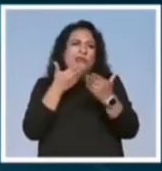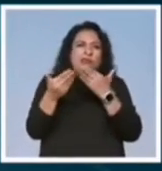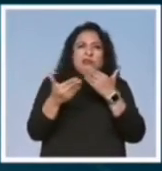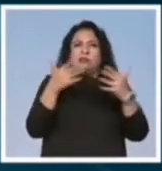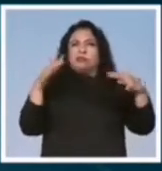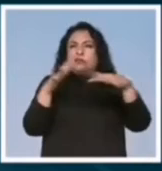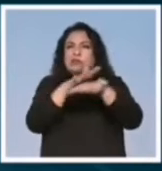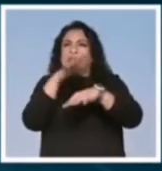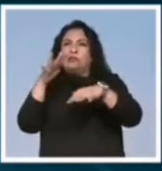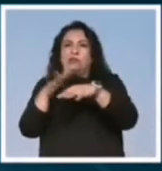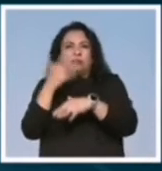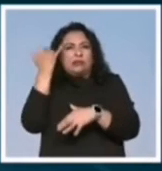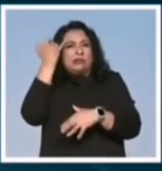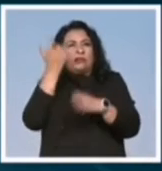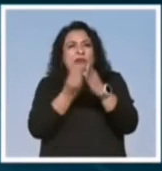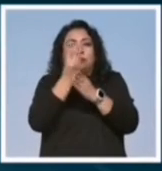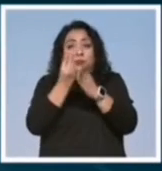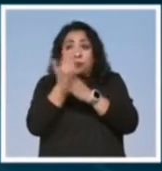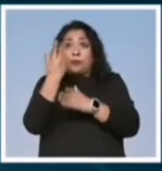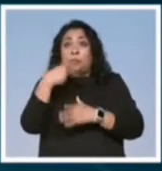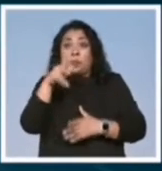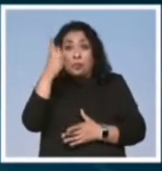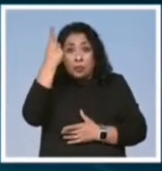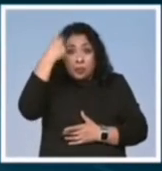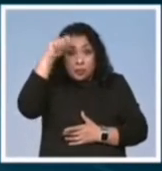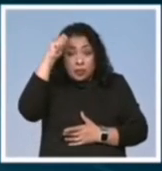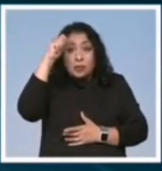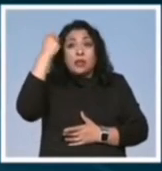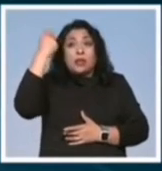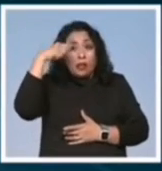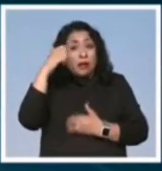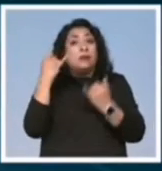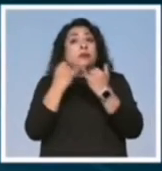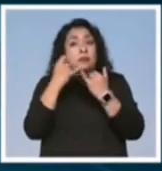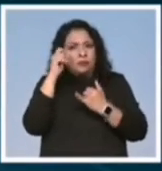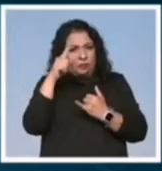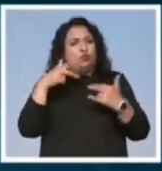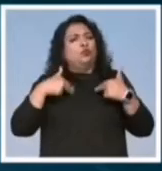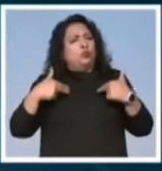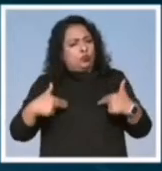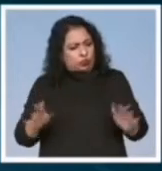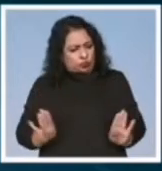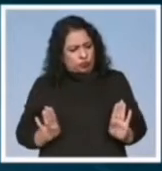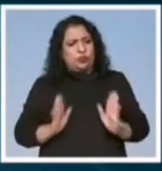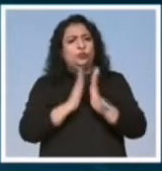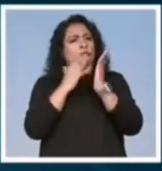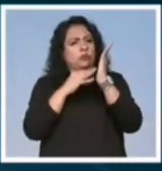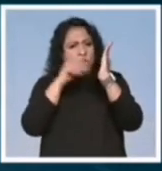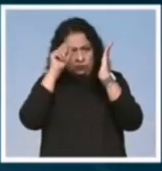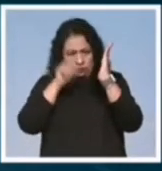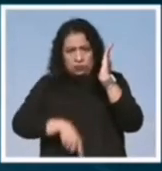de vanguardia, de emprendimiento. Pero el TEC también es humanismo, es